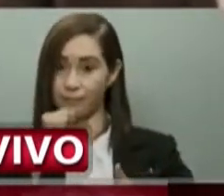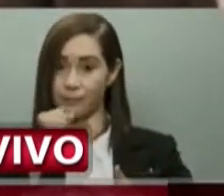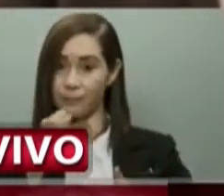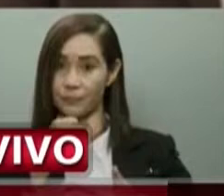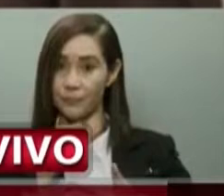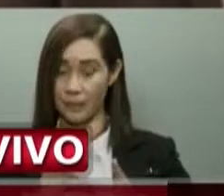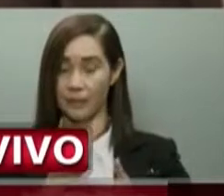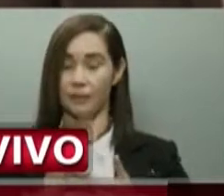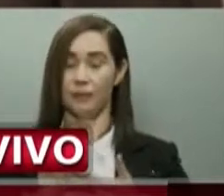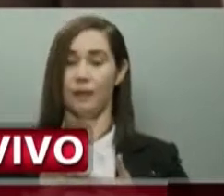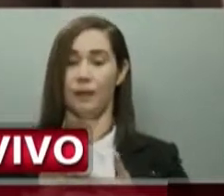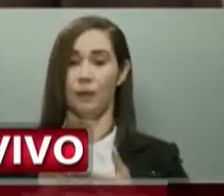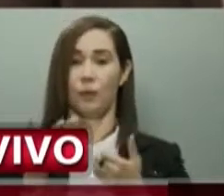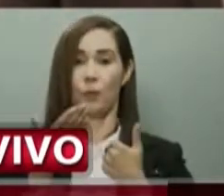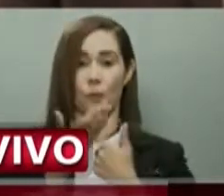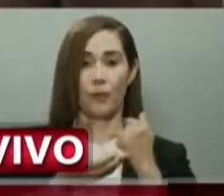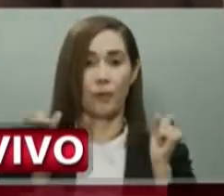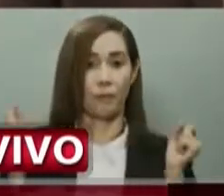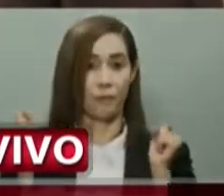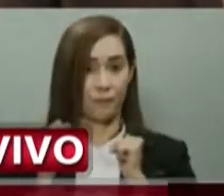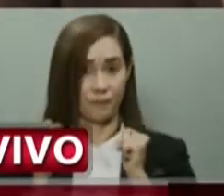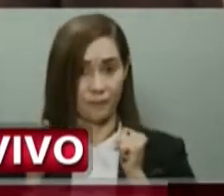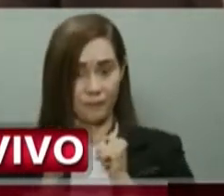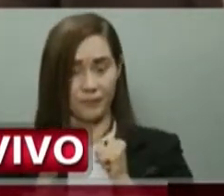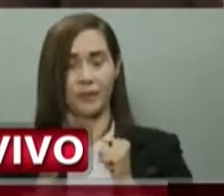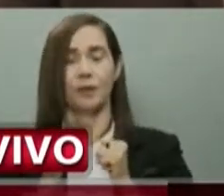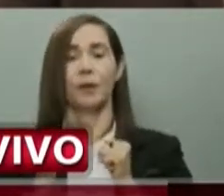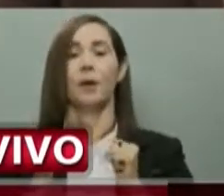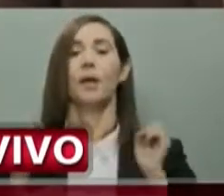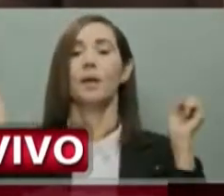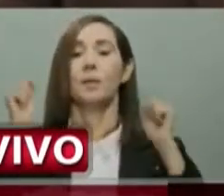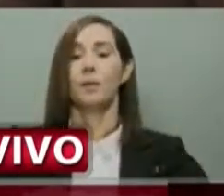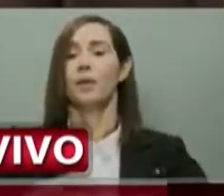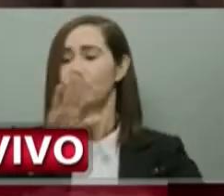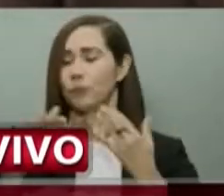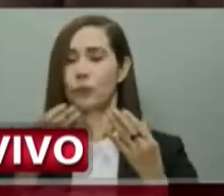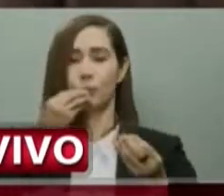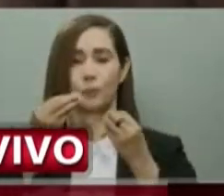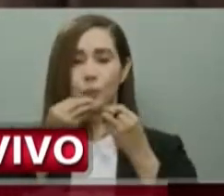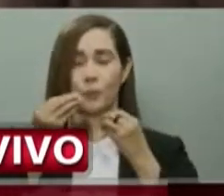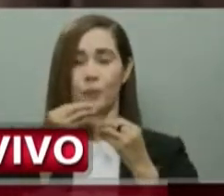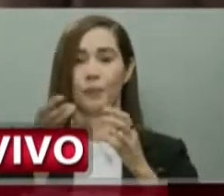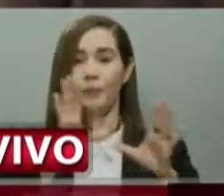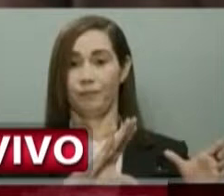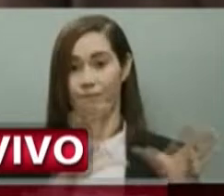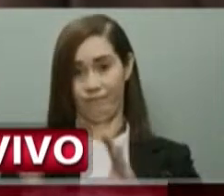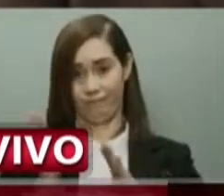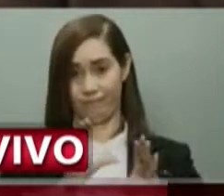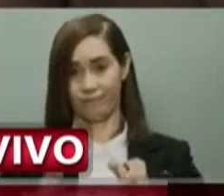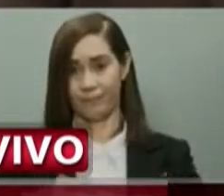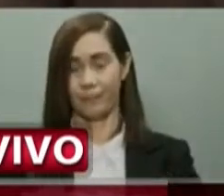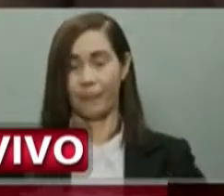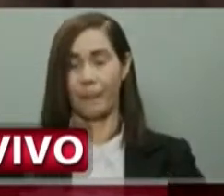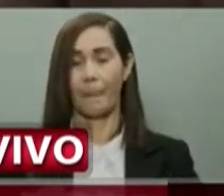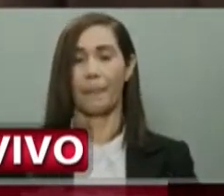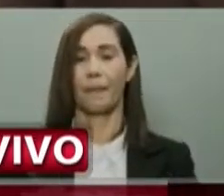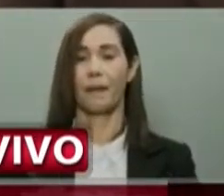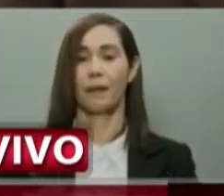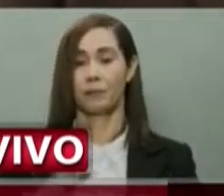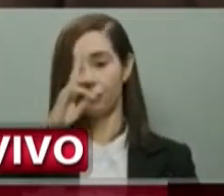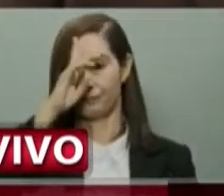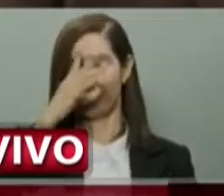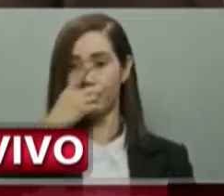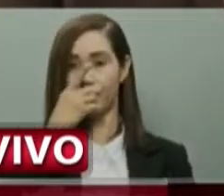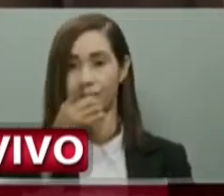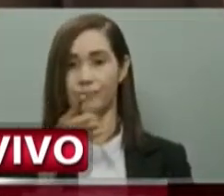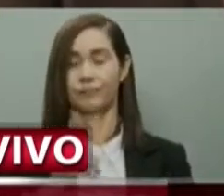y congelado la cantidad suficiente para enfrentar la demanda que nos avecina. Pueblo dominicano,